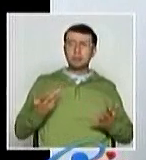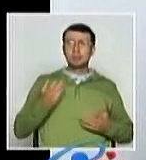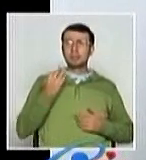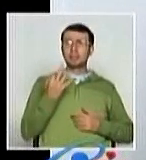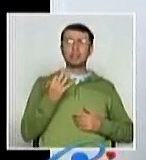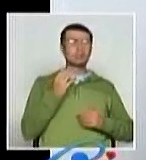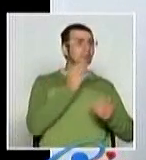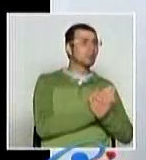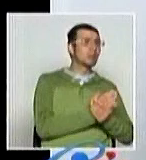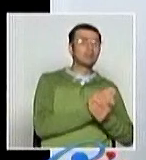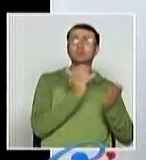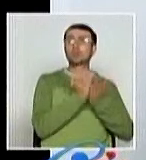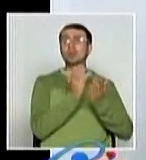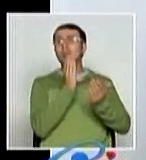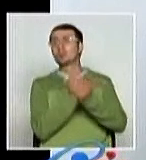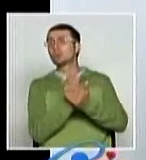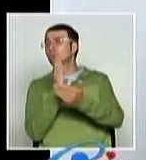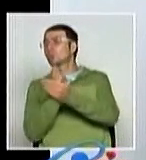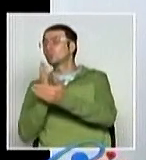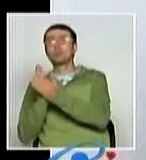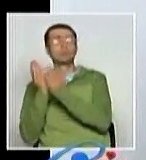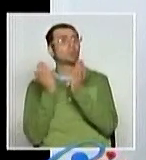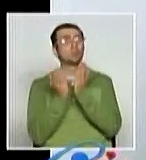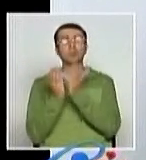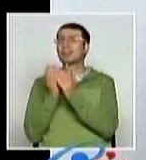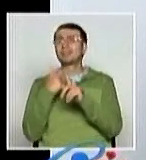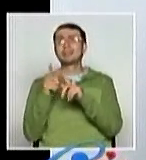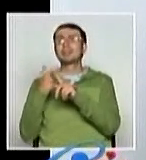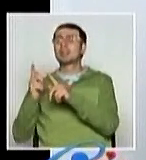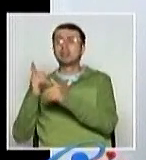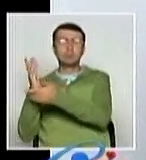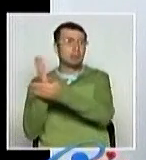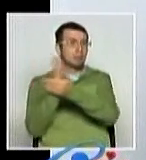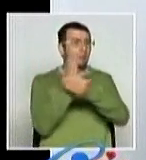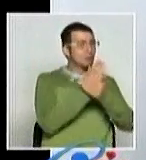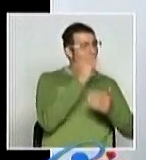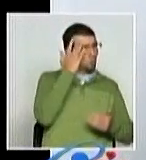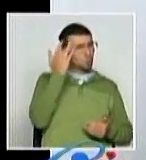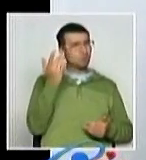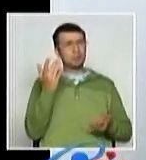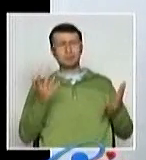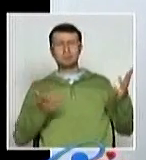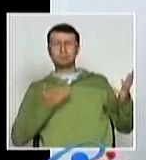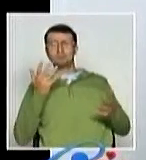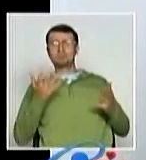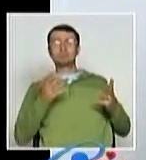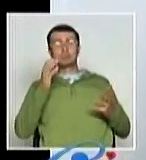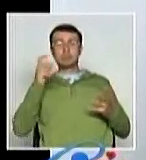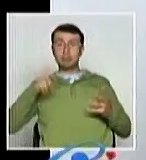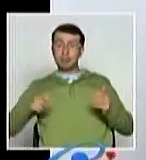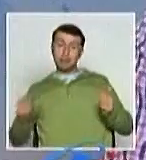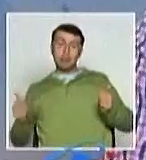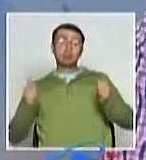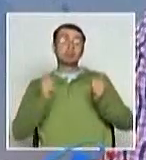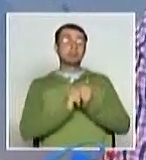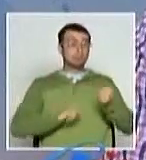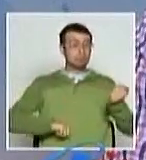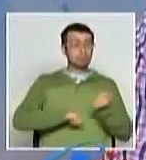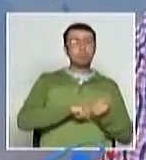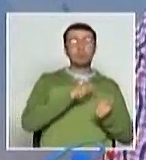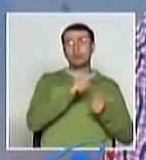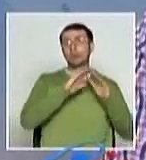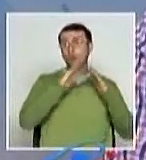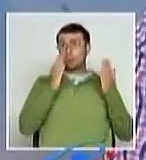carreras diferentes Y eso es debería existir más acompañamiento y más apoyo en los